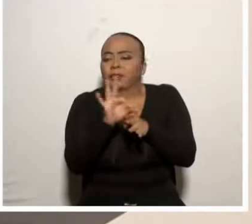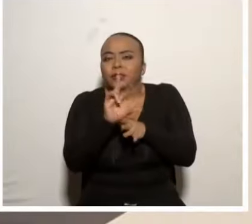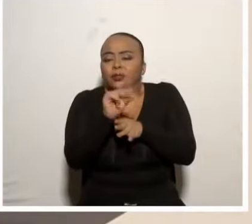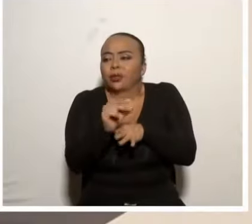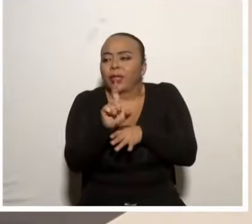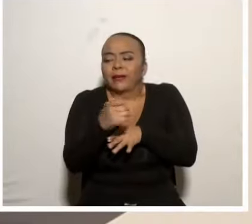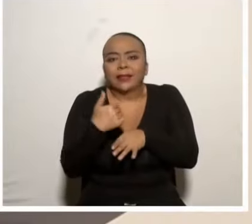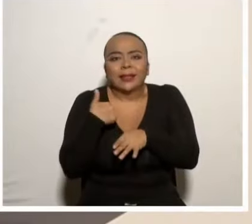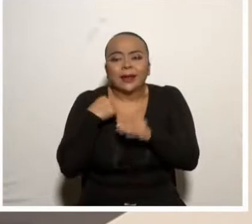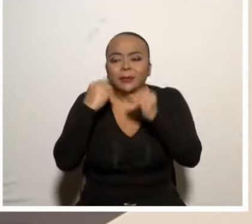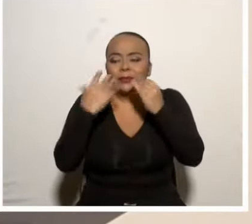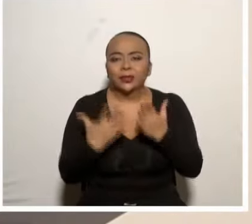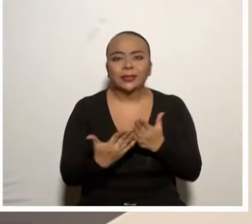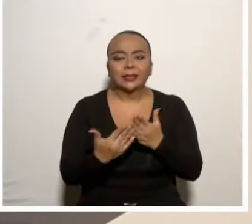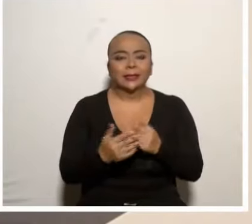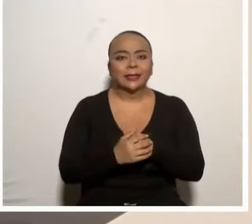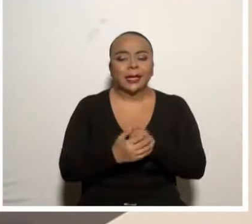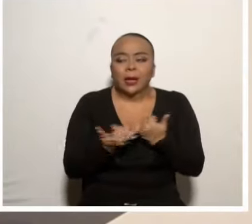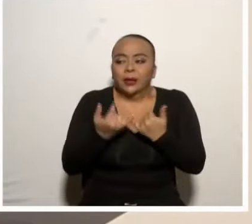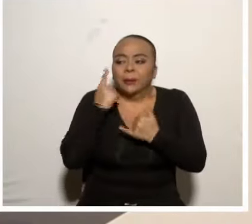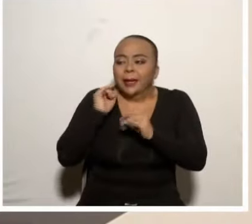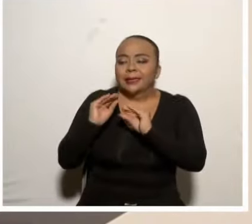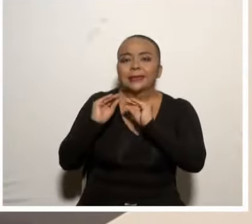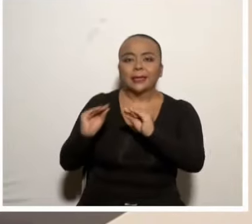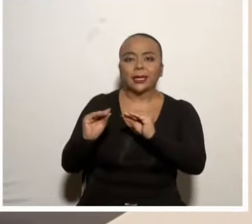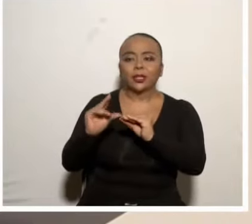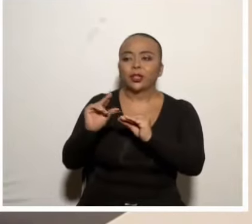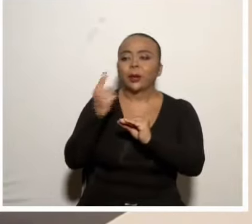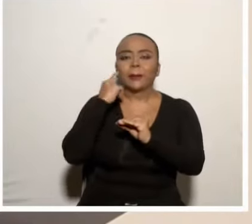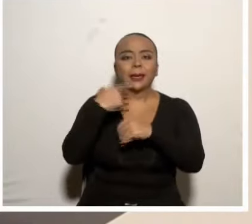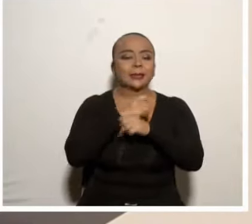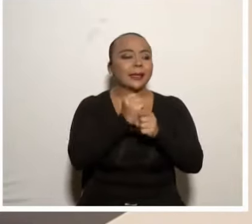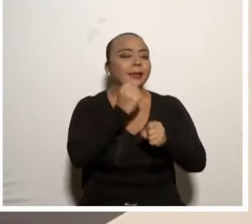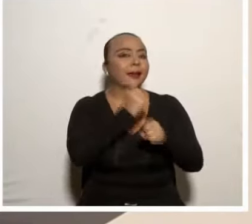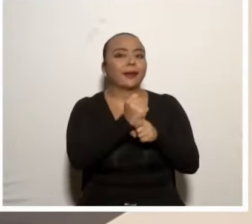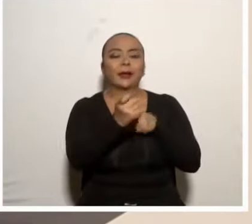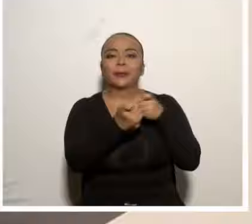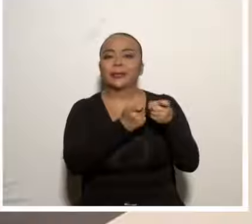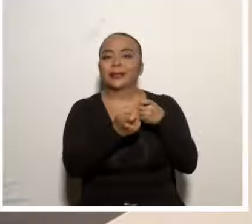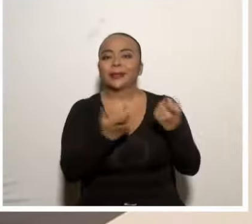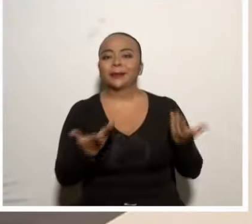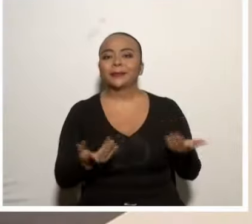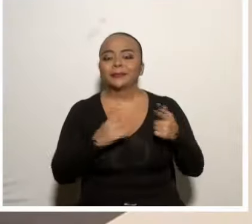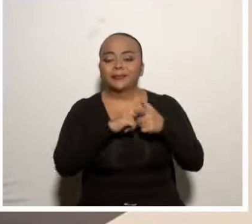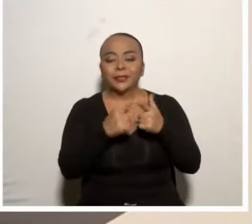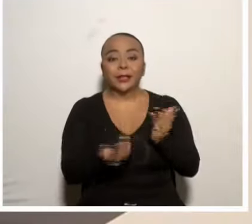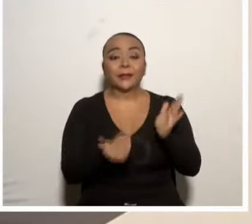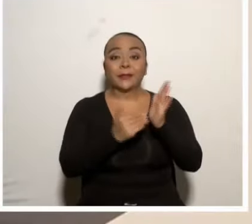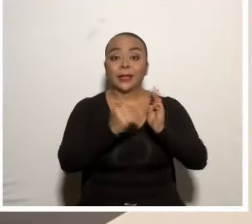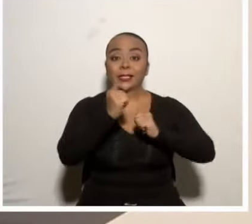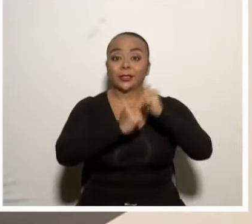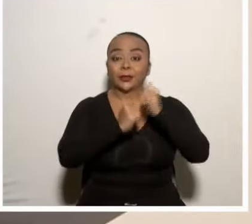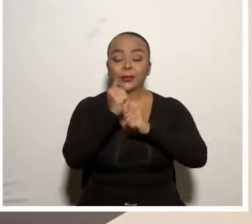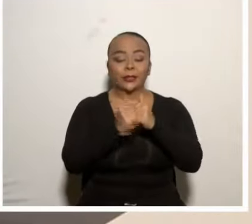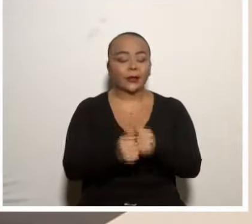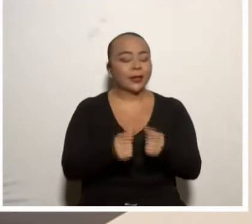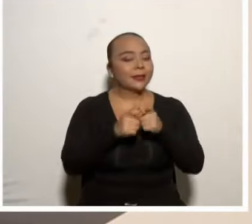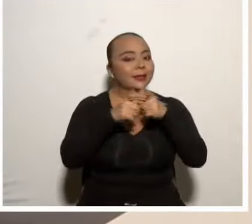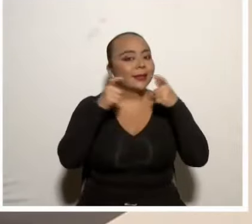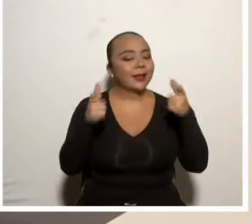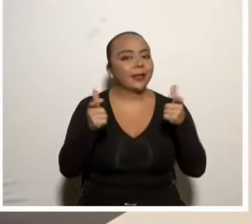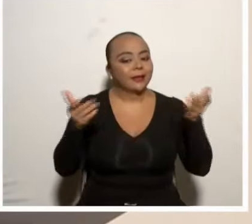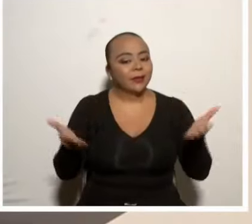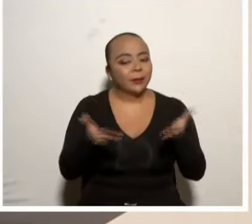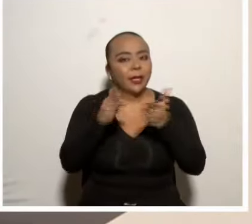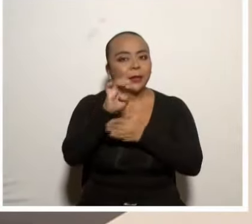Los maestros están para enseñar y no para hacer trabajo administrativo. Así que la reestructuración es amplia,